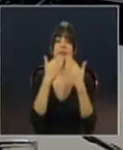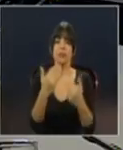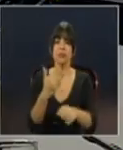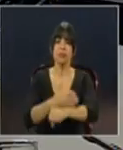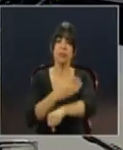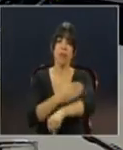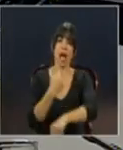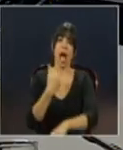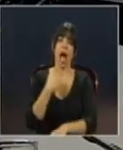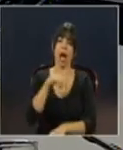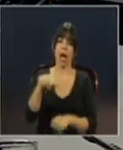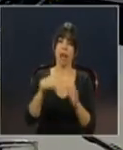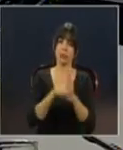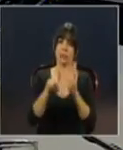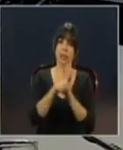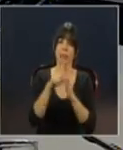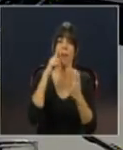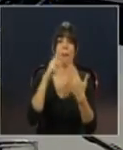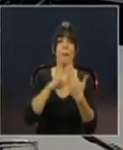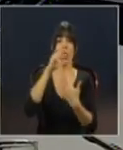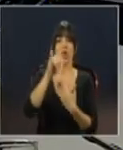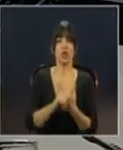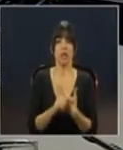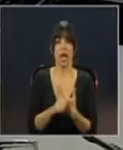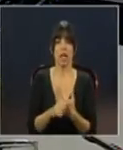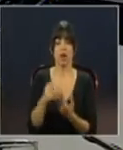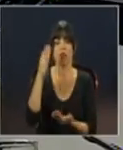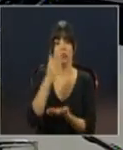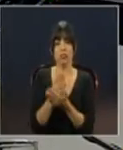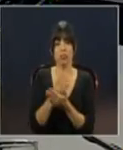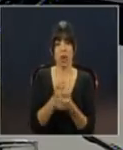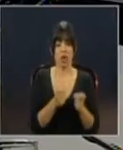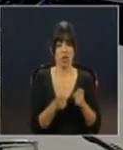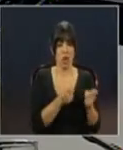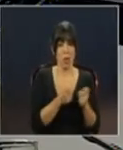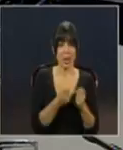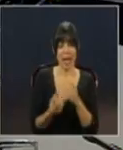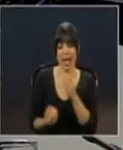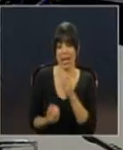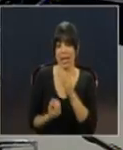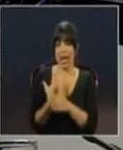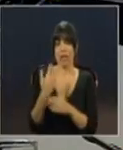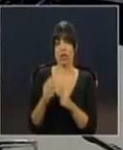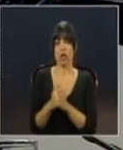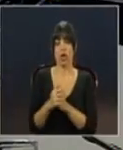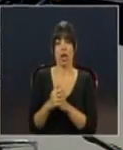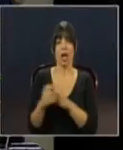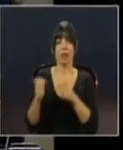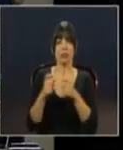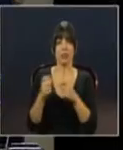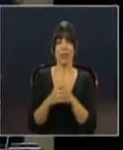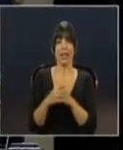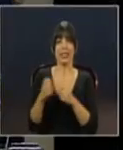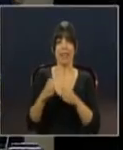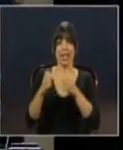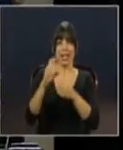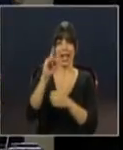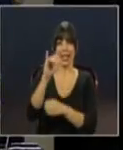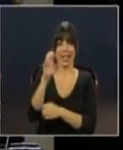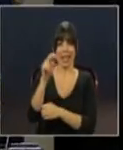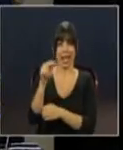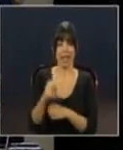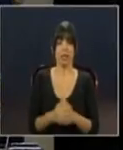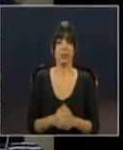legislativa de los proyectos de extinción de dominio y creación de la Dirección de Inteligencia Estratégica Nacional, DIEN.